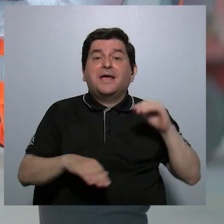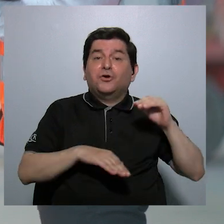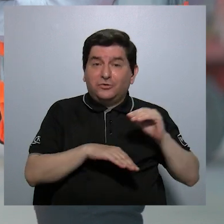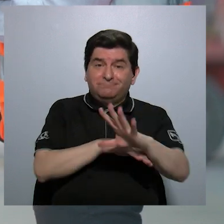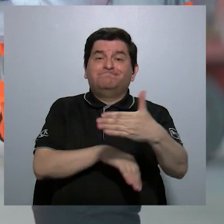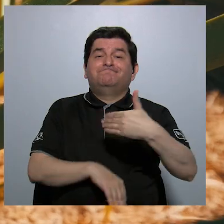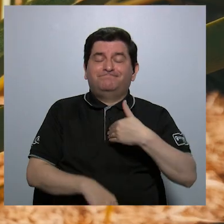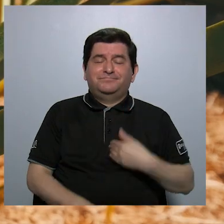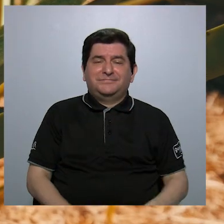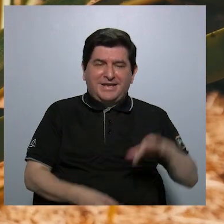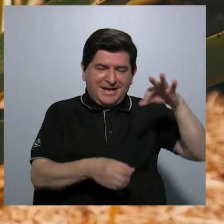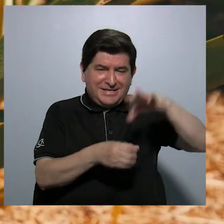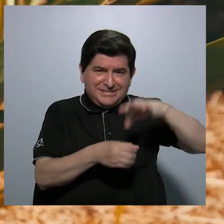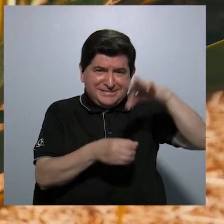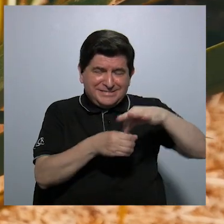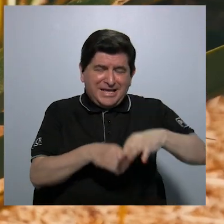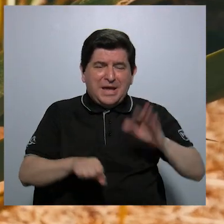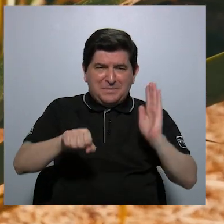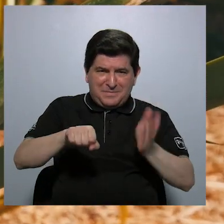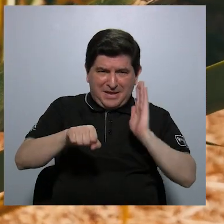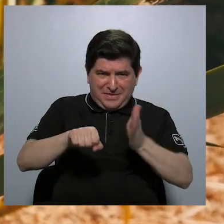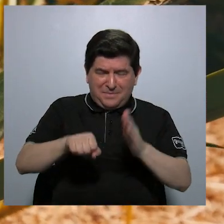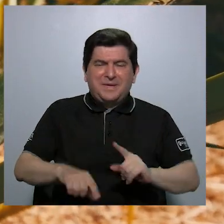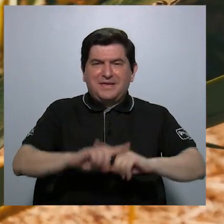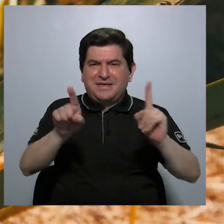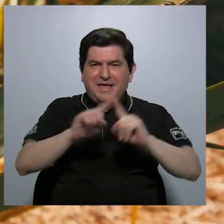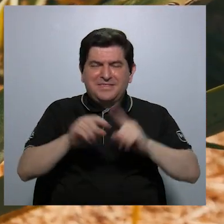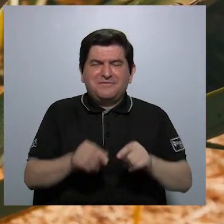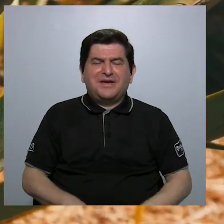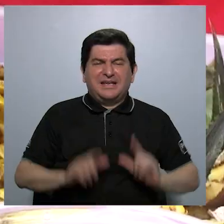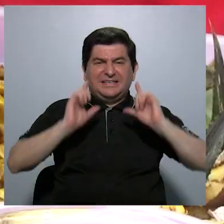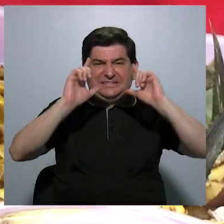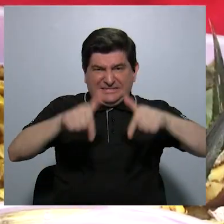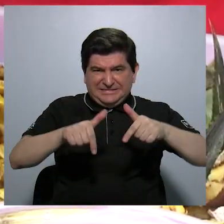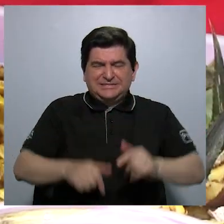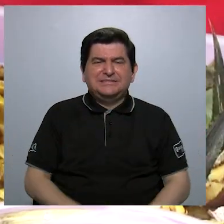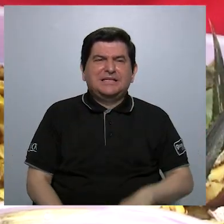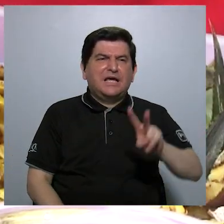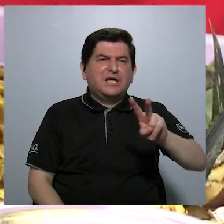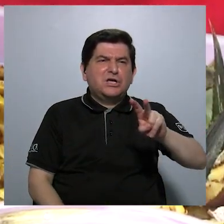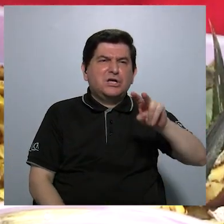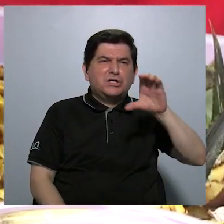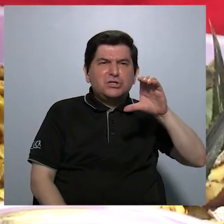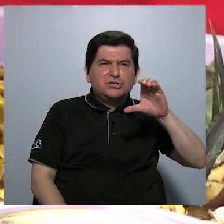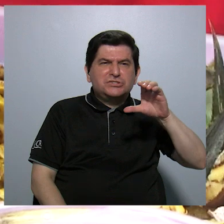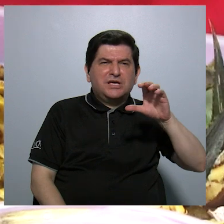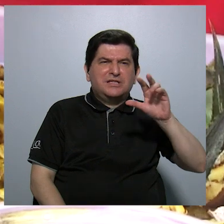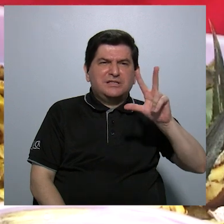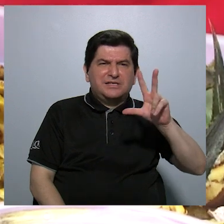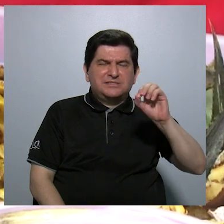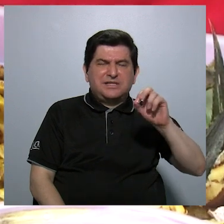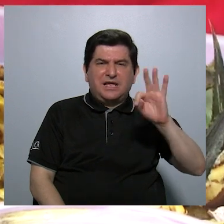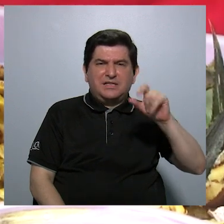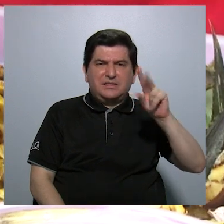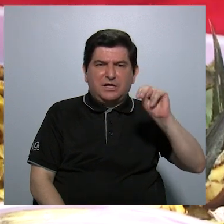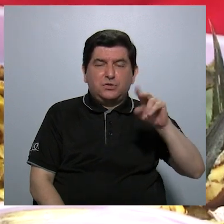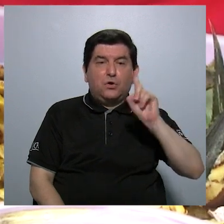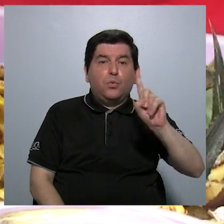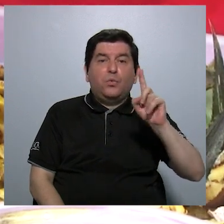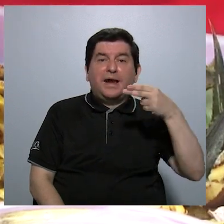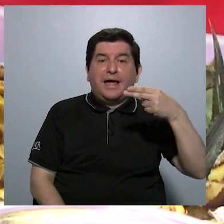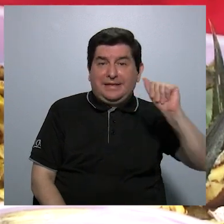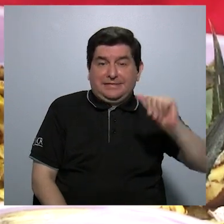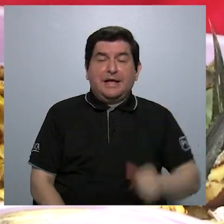ciertas implicaciones. El cultivo de piña es muy interesante, produce una gran cantidad de residuo, cerca de 230 toneladas por